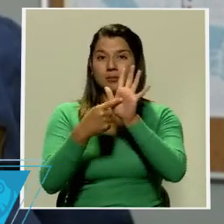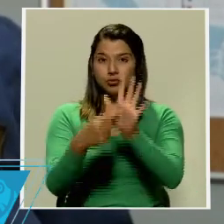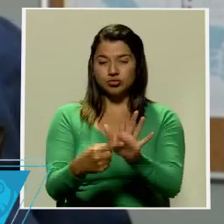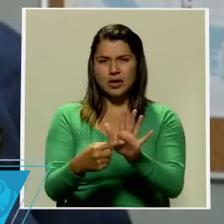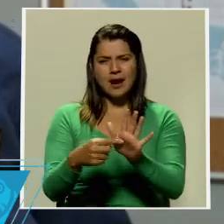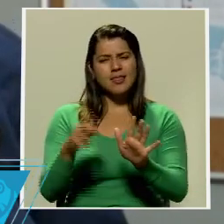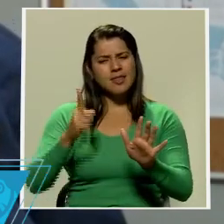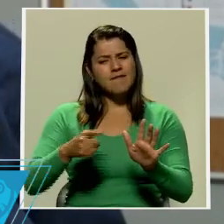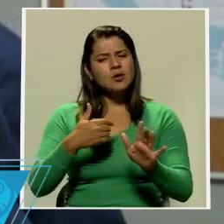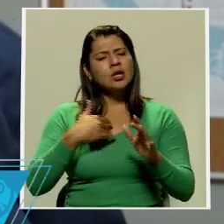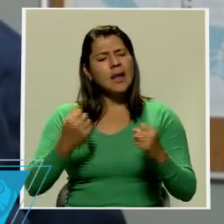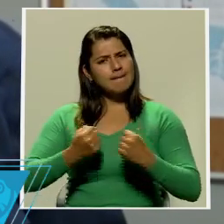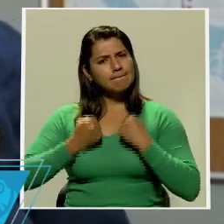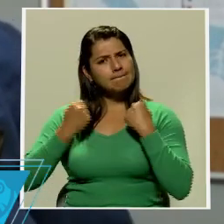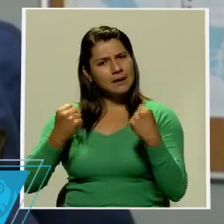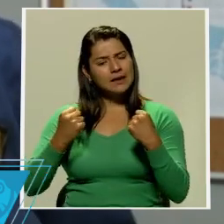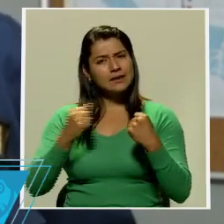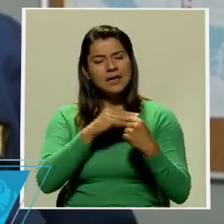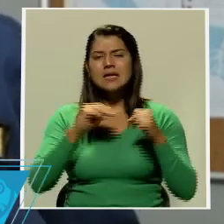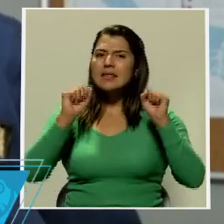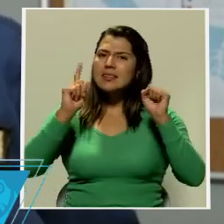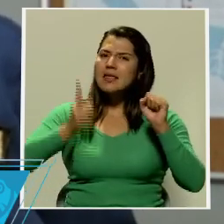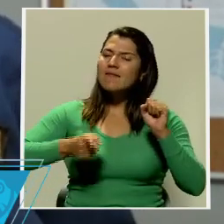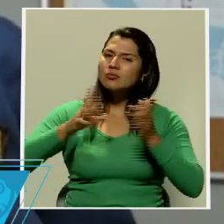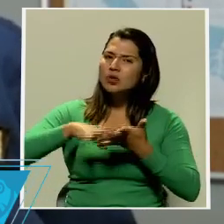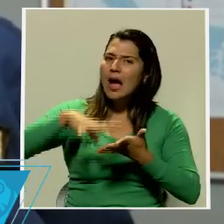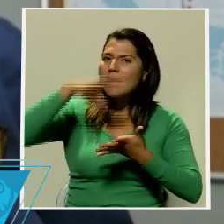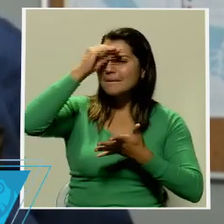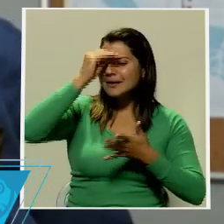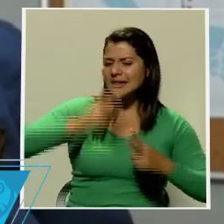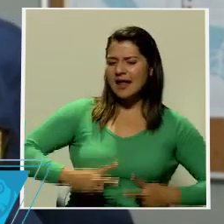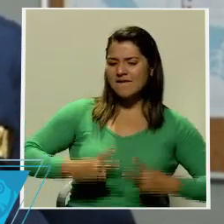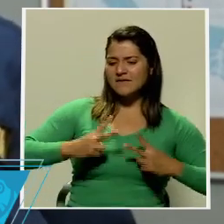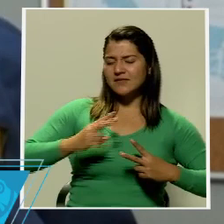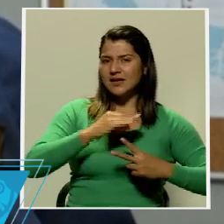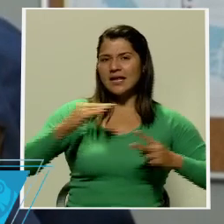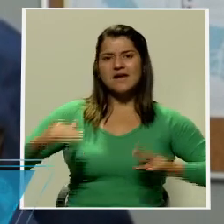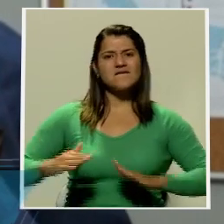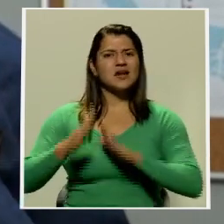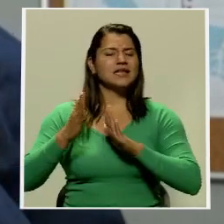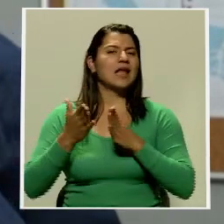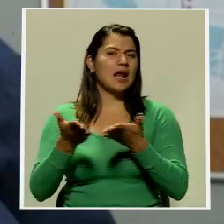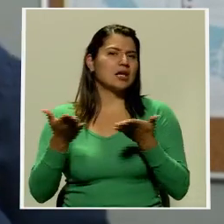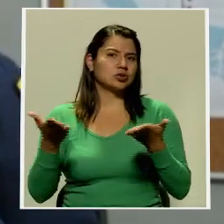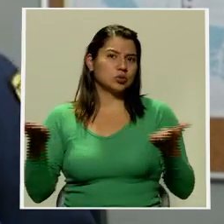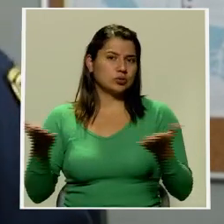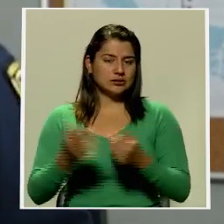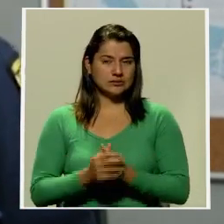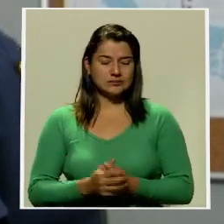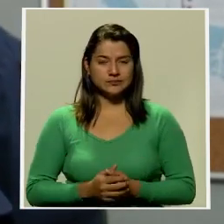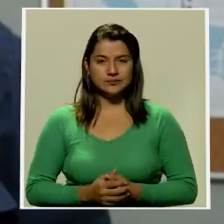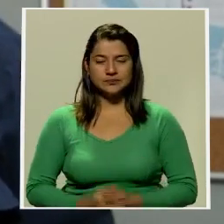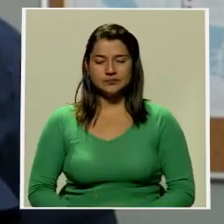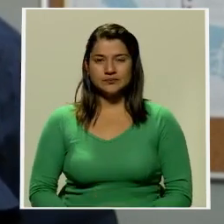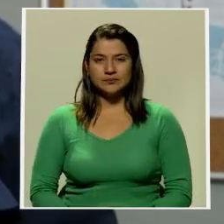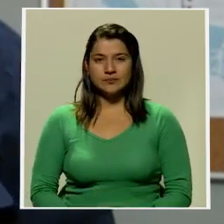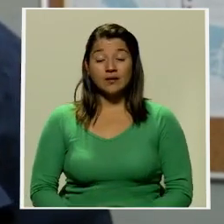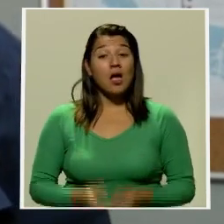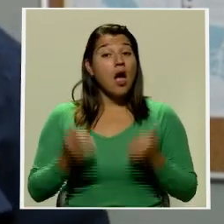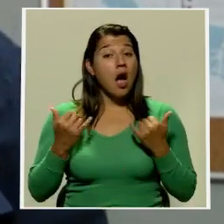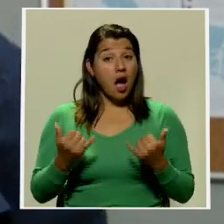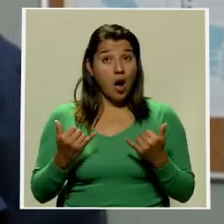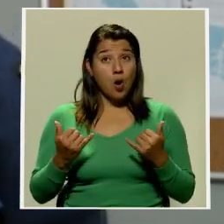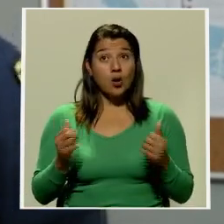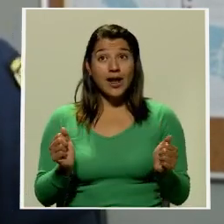que ser valientes y aprender a vivir y enfrentar las cosas que se están presentando. Ahora, con